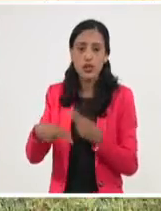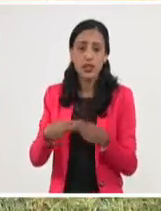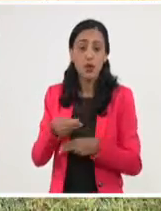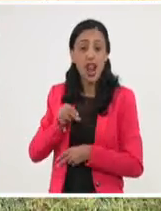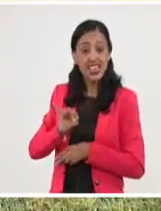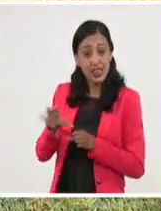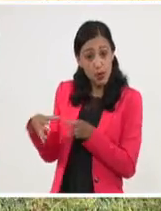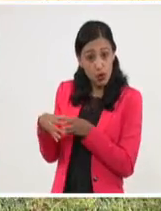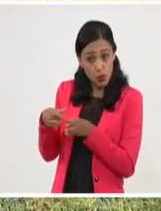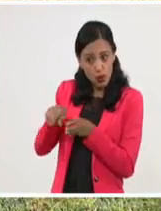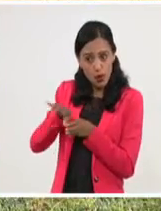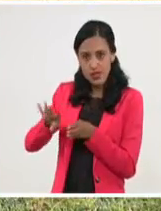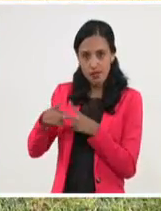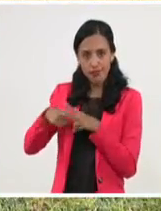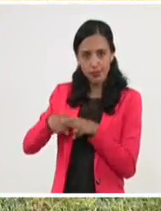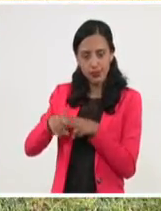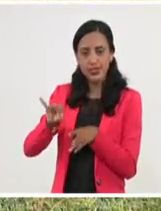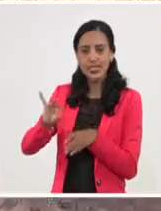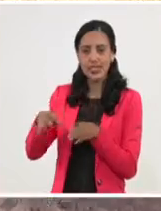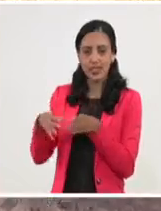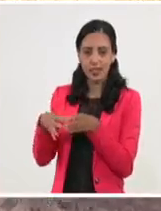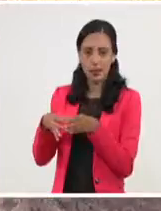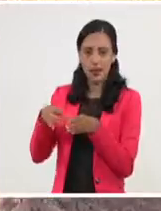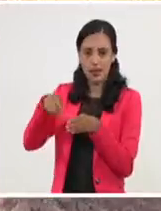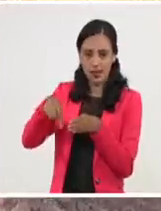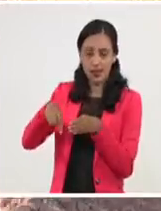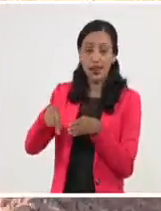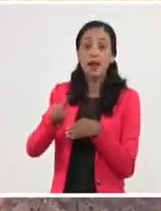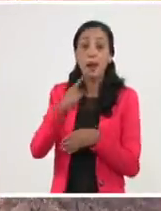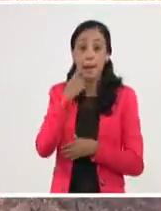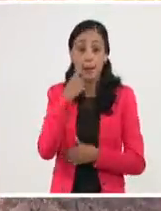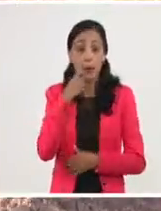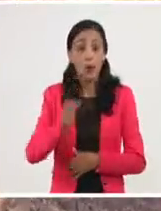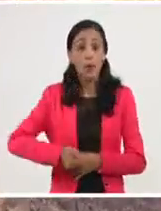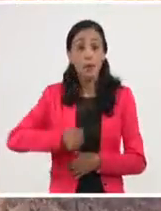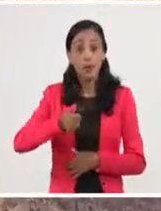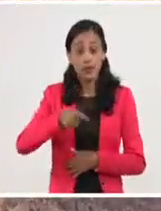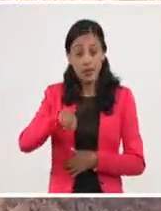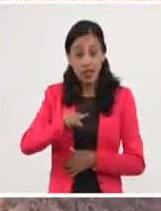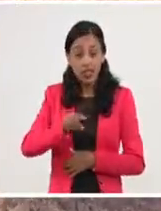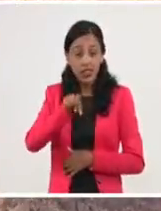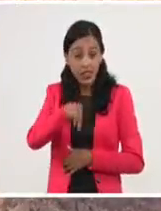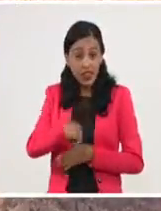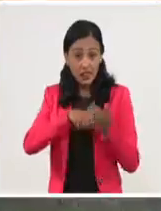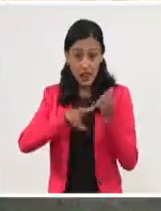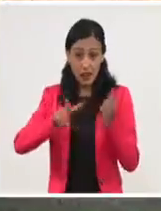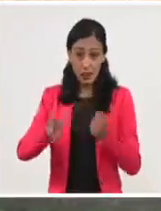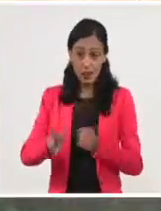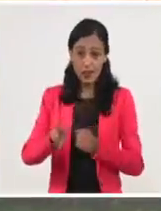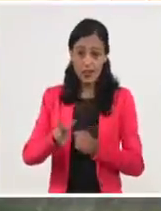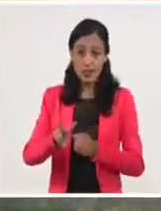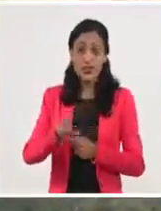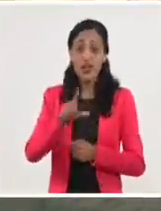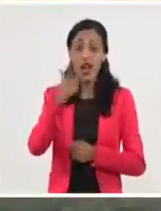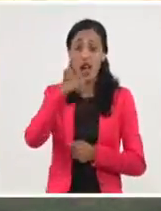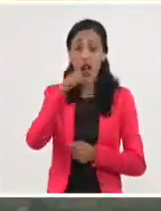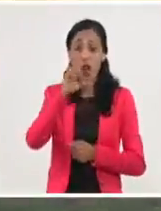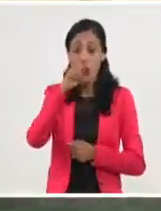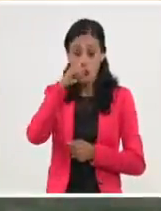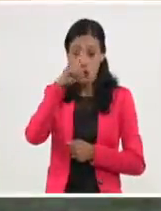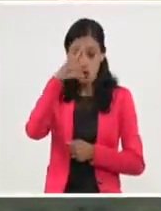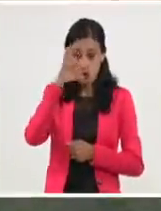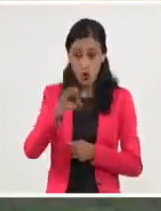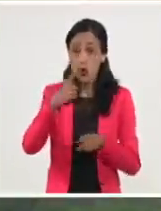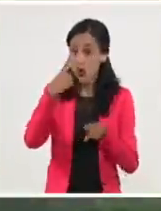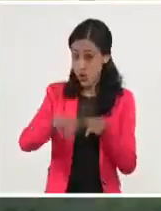El miembro del Comité Central y primer secretario del Partido Comunista de Cuba en la provincia, Iván Izquierdo Alonso, y el gobernador Mario Sabines